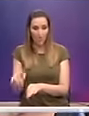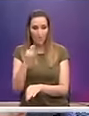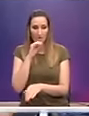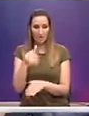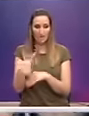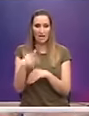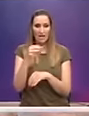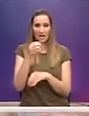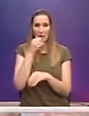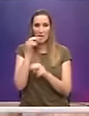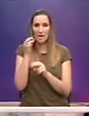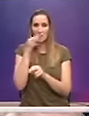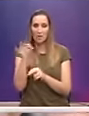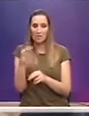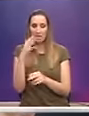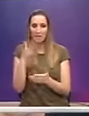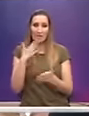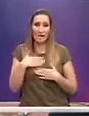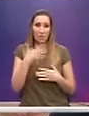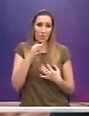comer normal y vamos a engordar normalmente otra vez